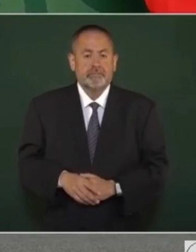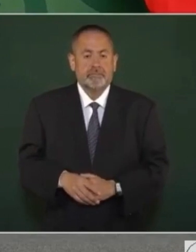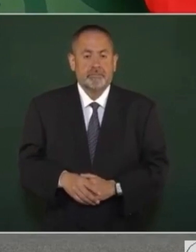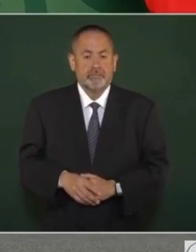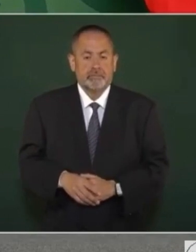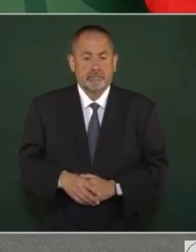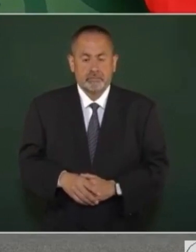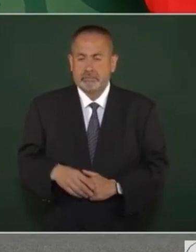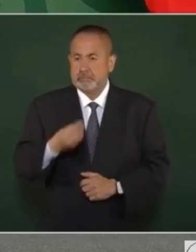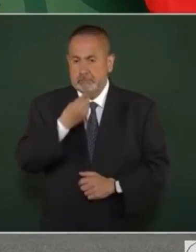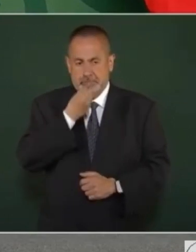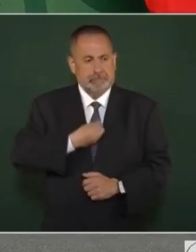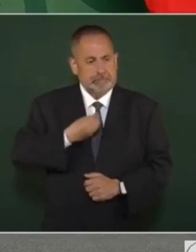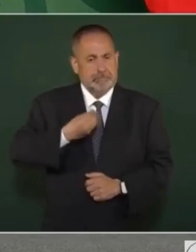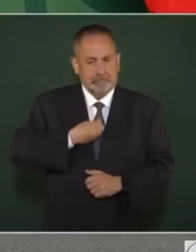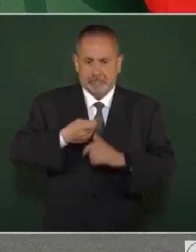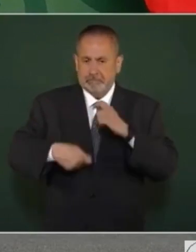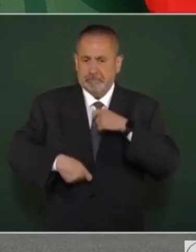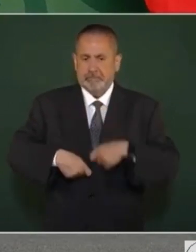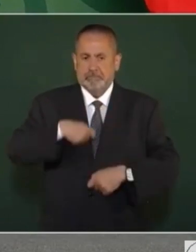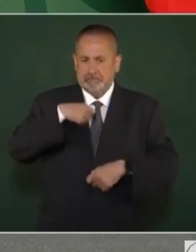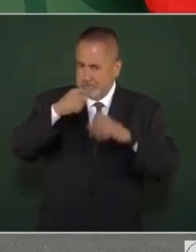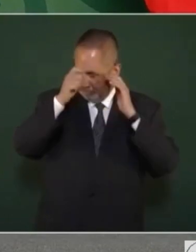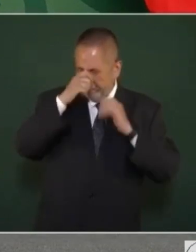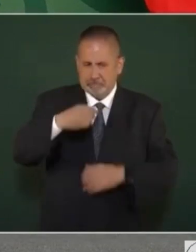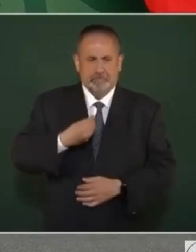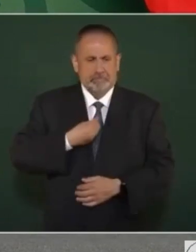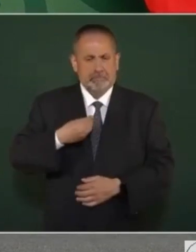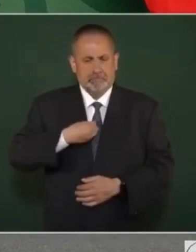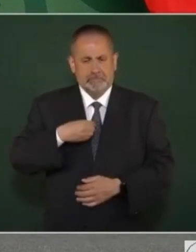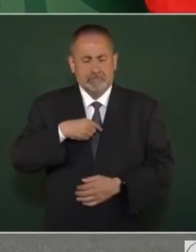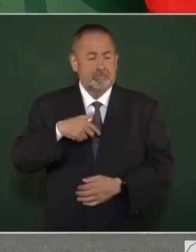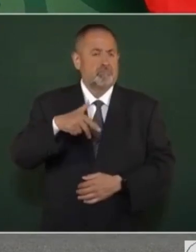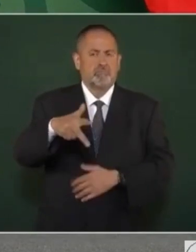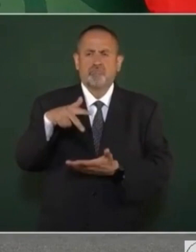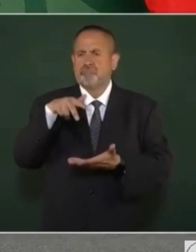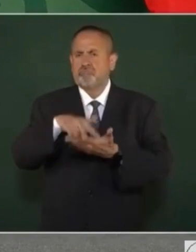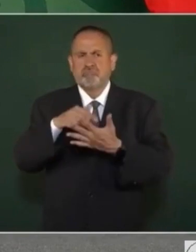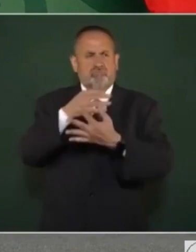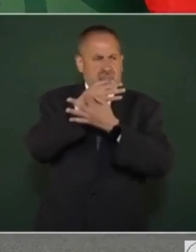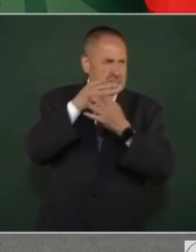Y se la aventó así con chamarra y ahí fue a declarar la guerra.